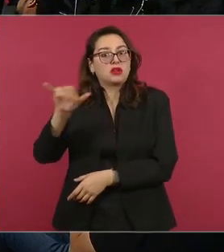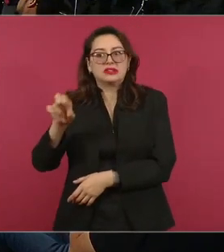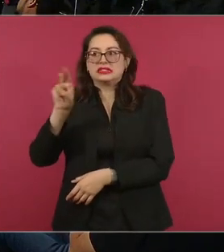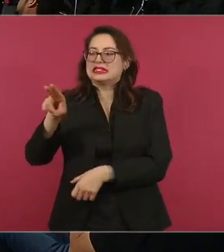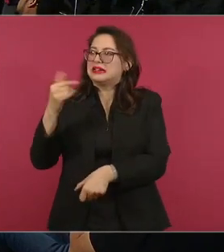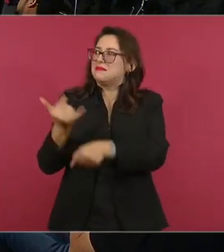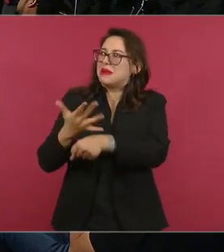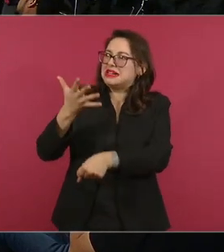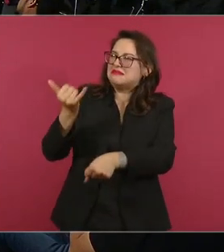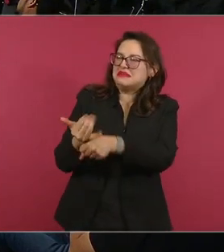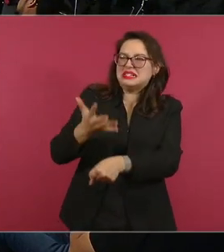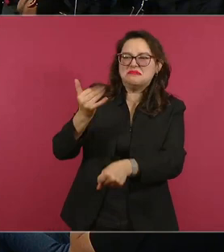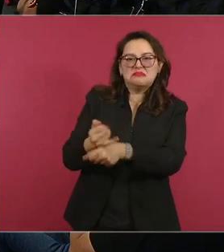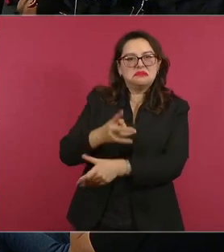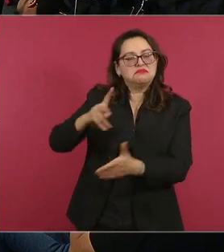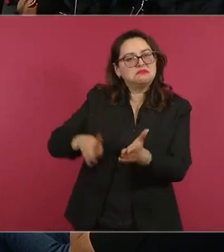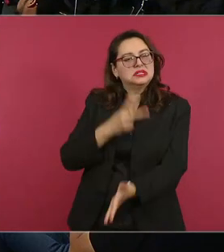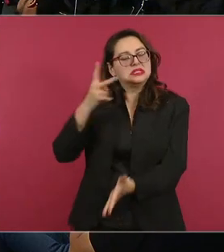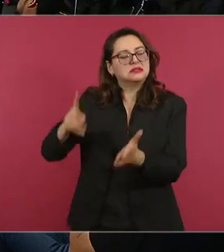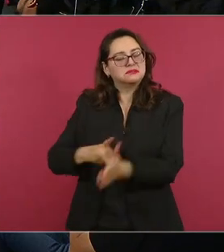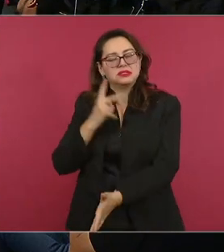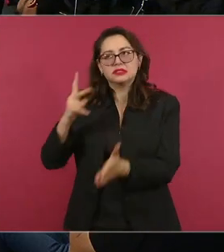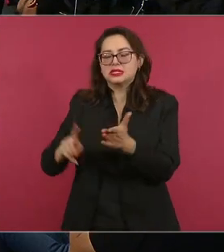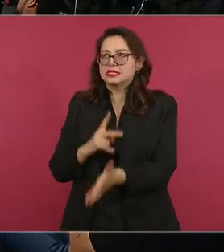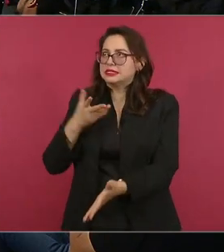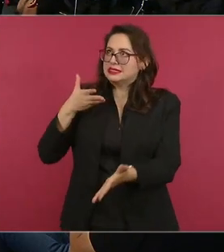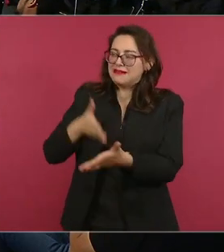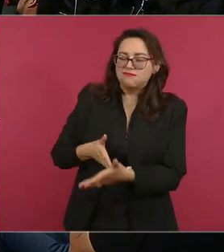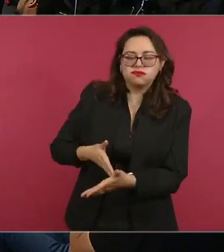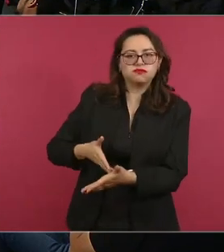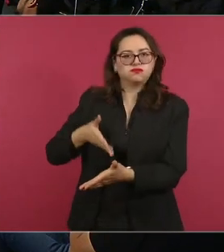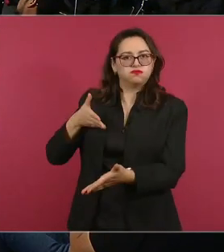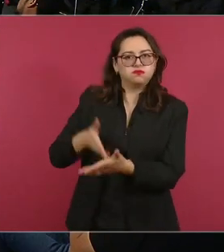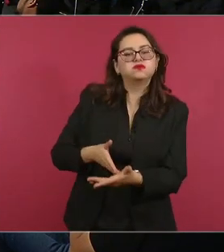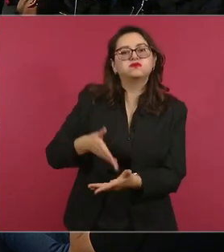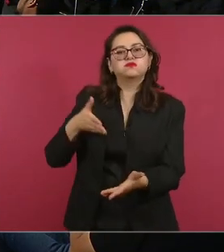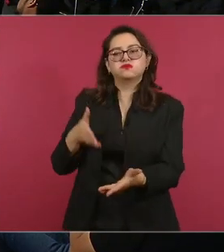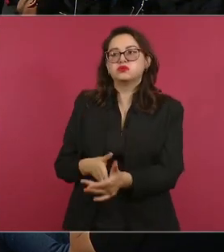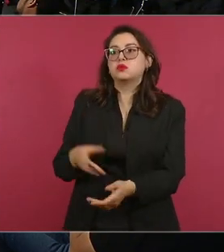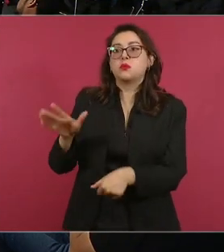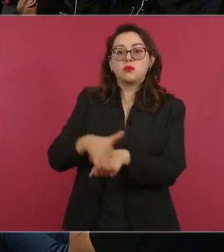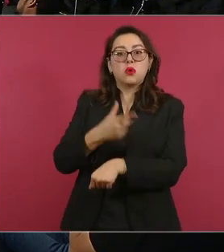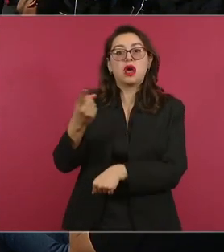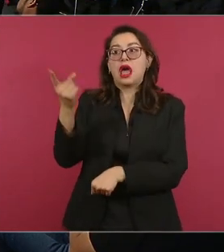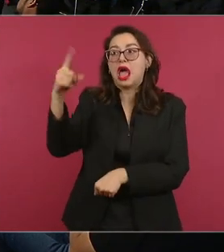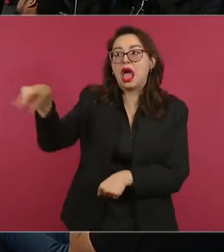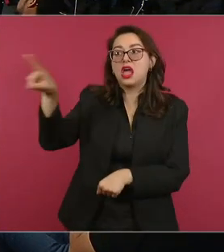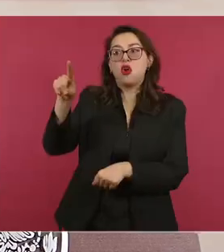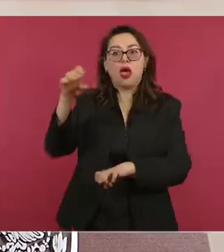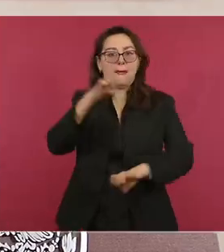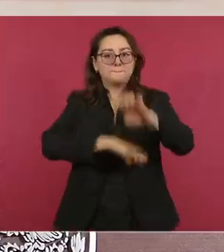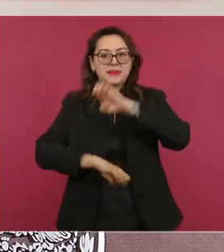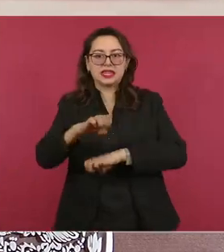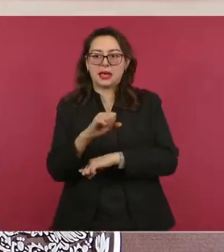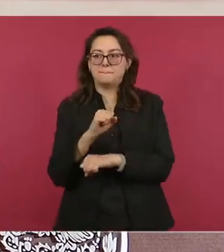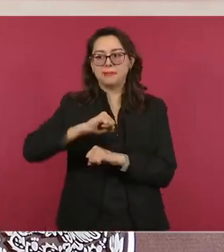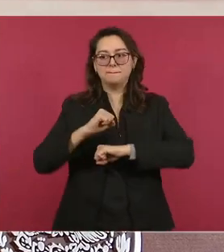con el apoyo del Poder Judicial, jueces, magistrados, ministros, con todo el